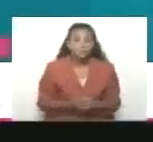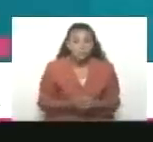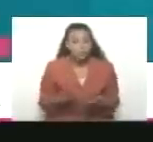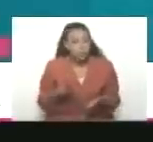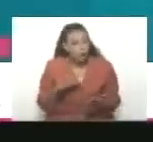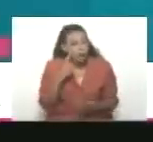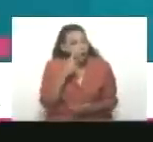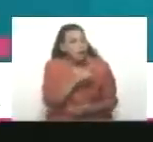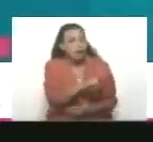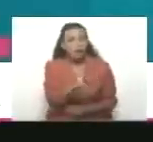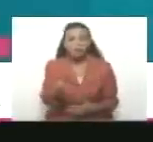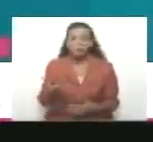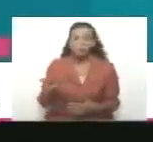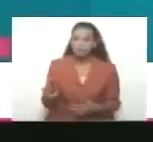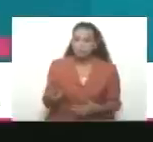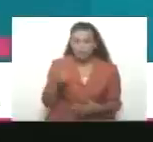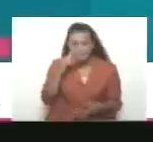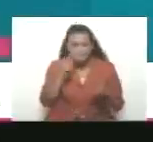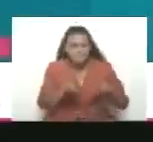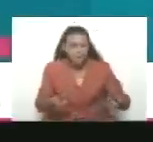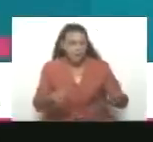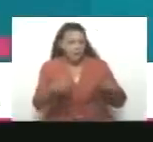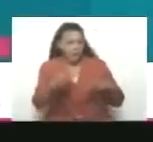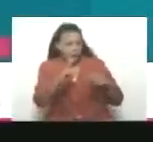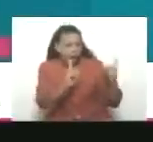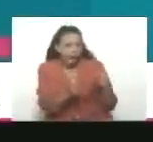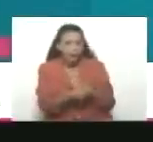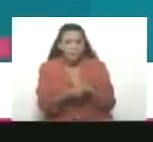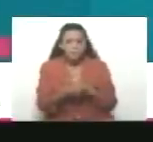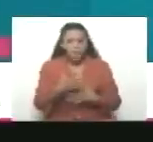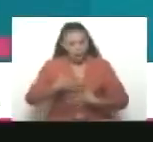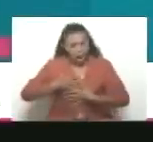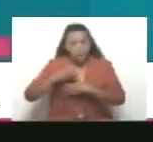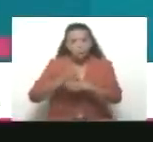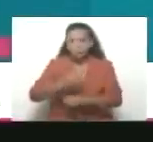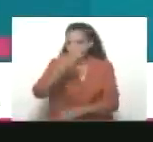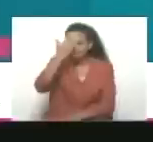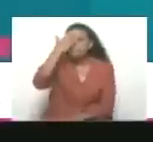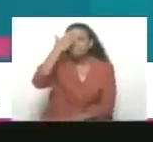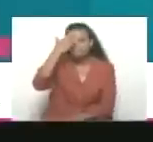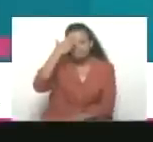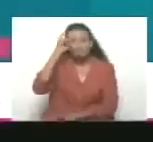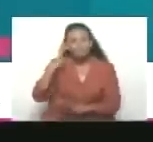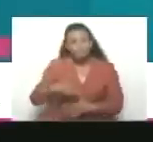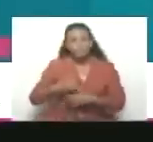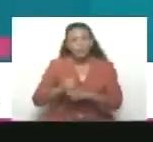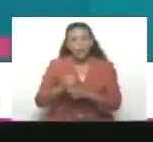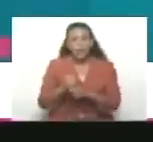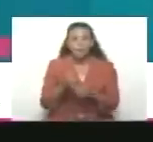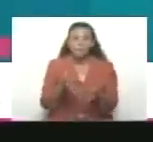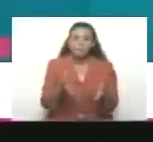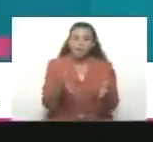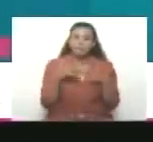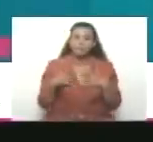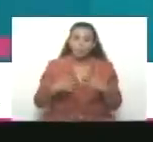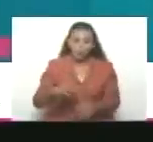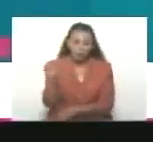motivado muy pero muy motivado muy convencido muy convencido de la